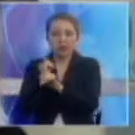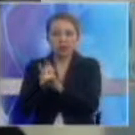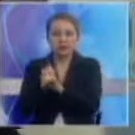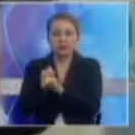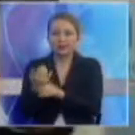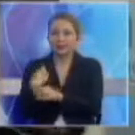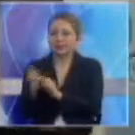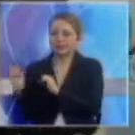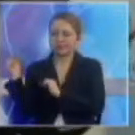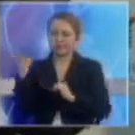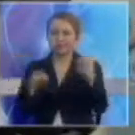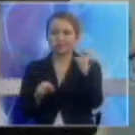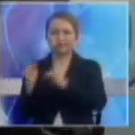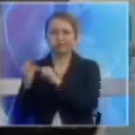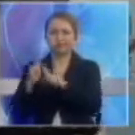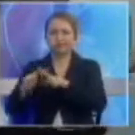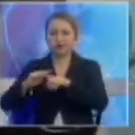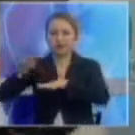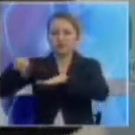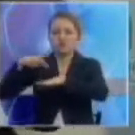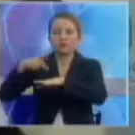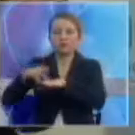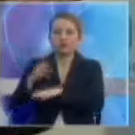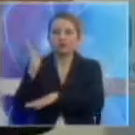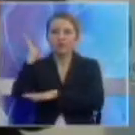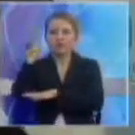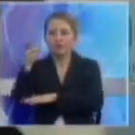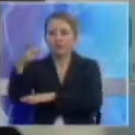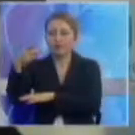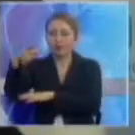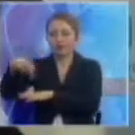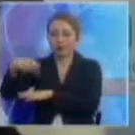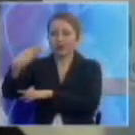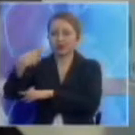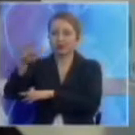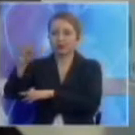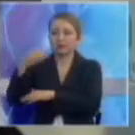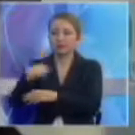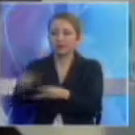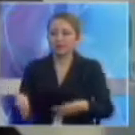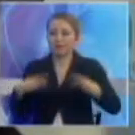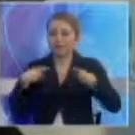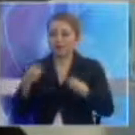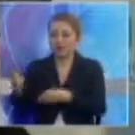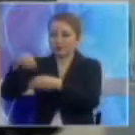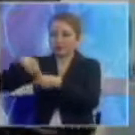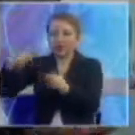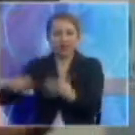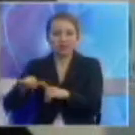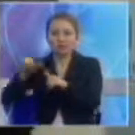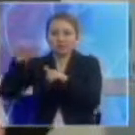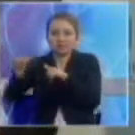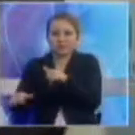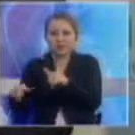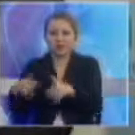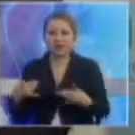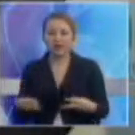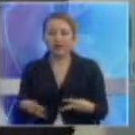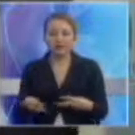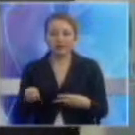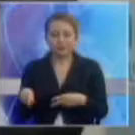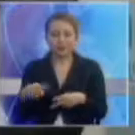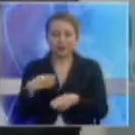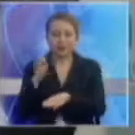recibido cientos de profesores PhD del exterior que se han radicado en nuestro país. Y, por ejemplo, en